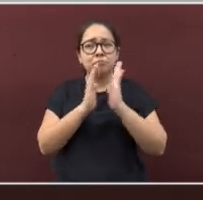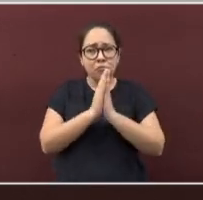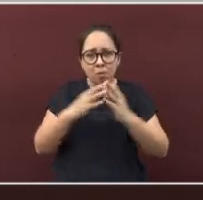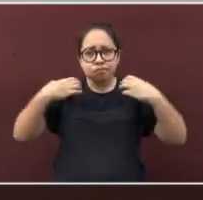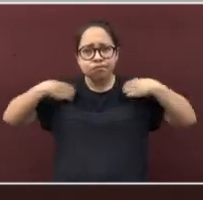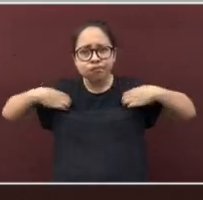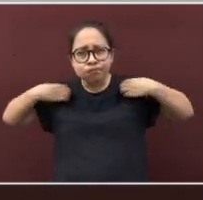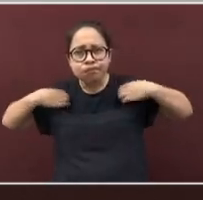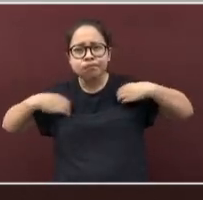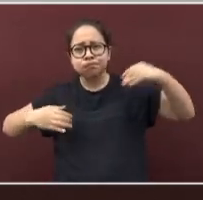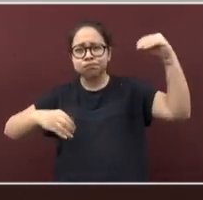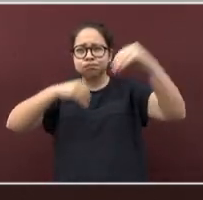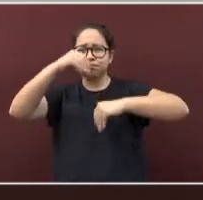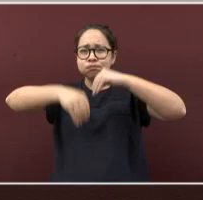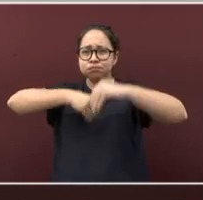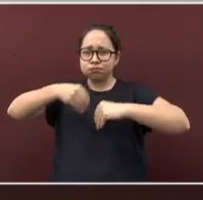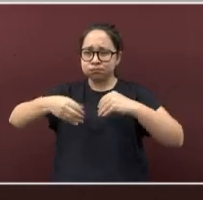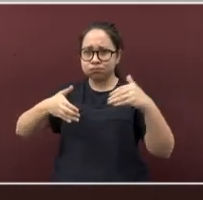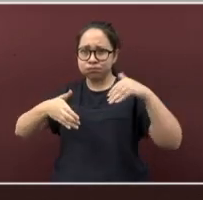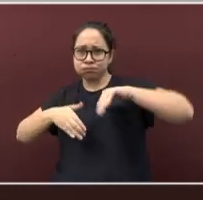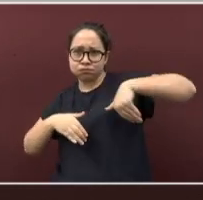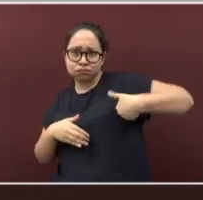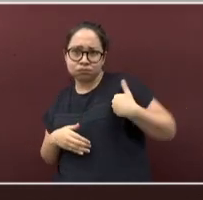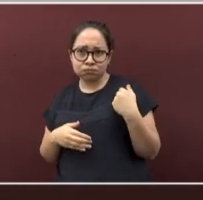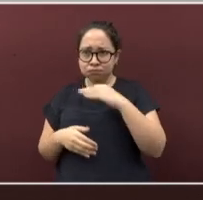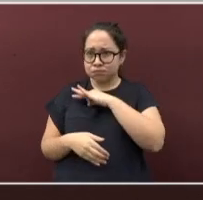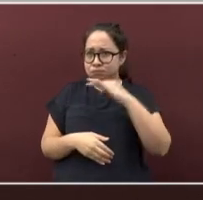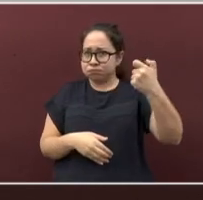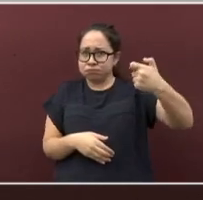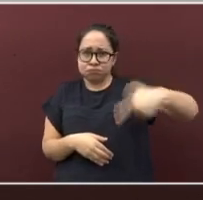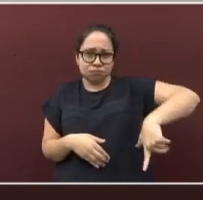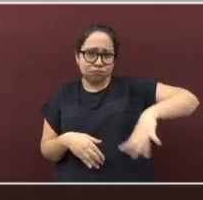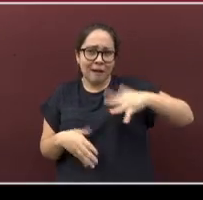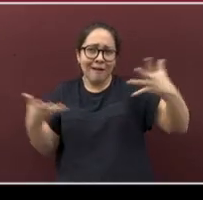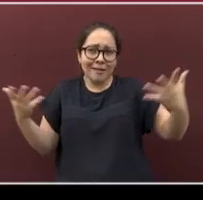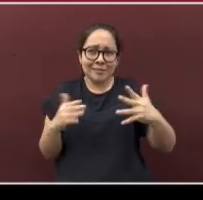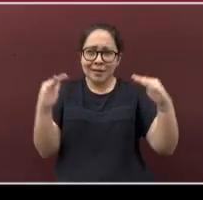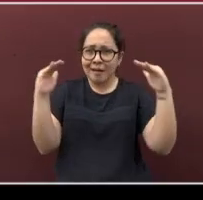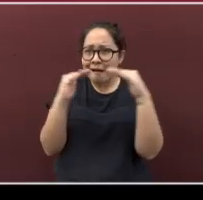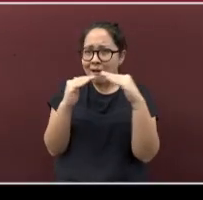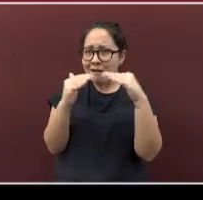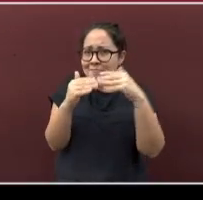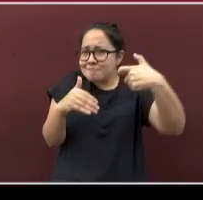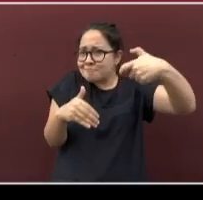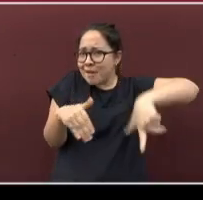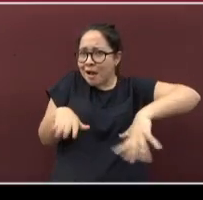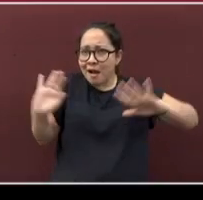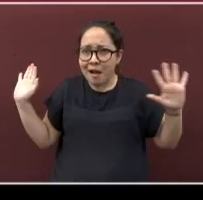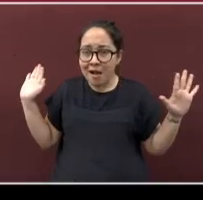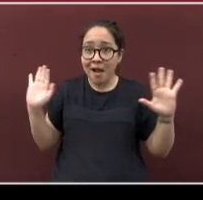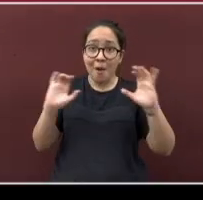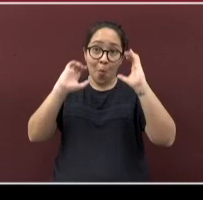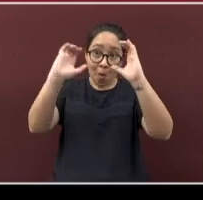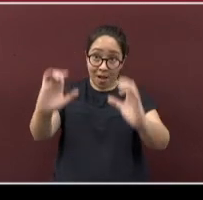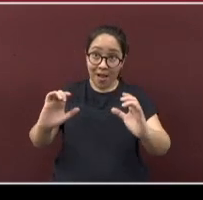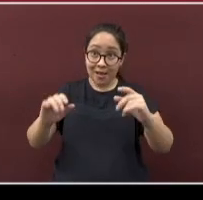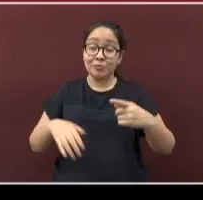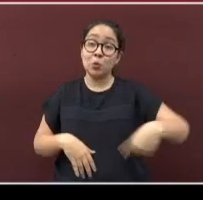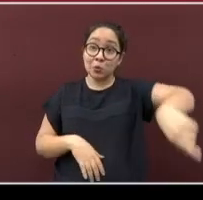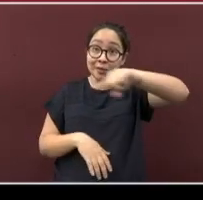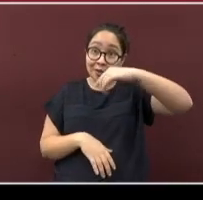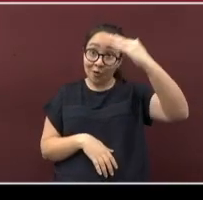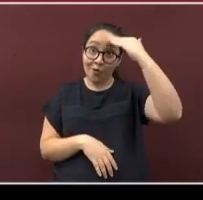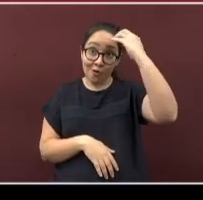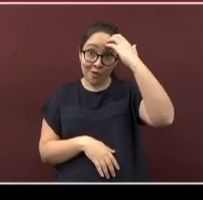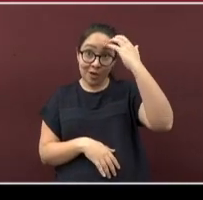todos estos productos son económicos lo pueden elaborar en casa familia veracruzana el número de atención ustedes ya lo conocen